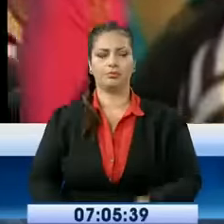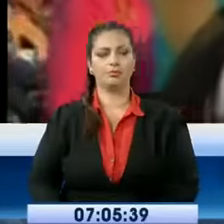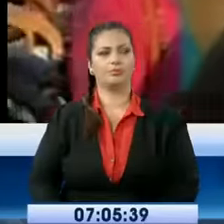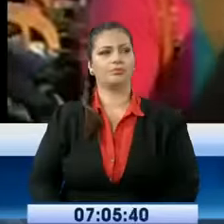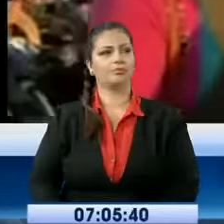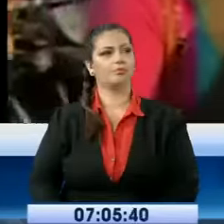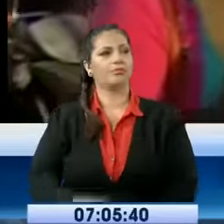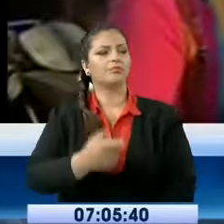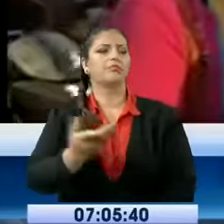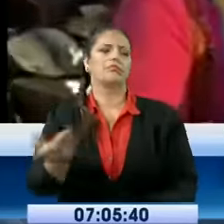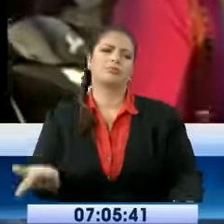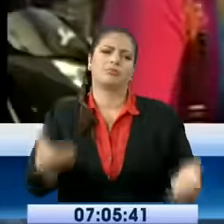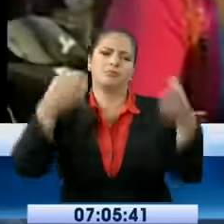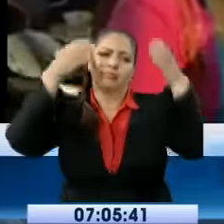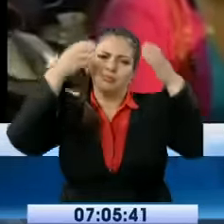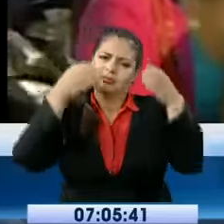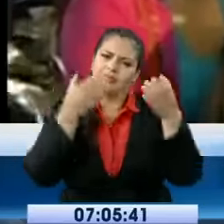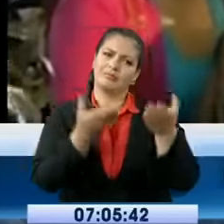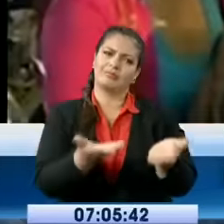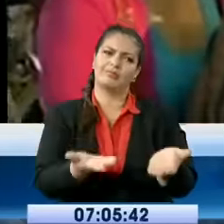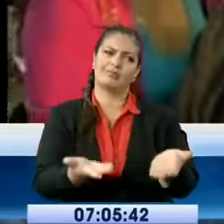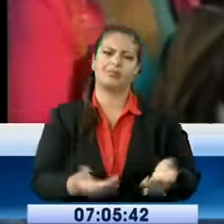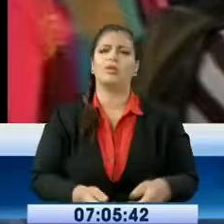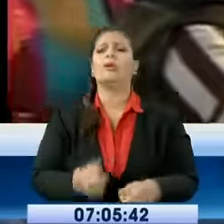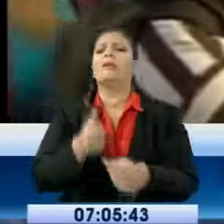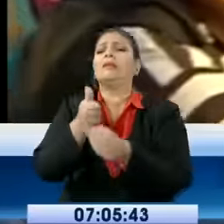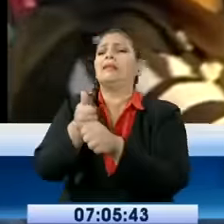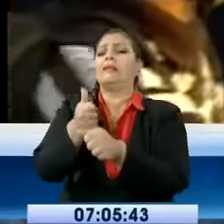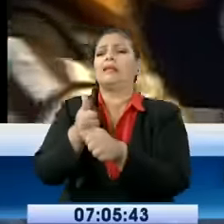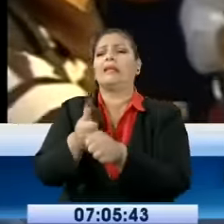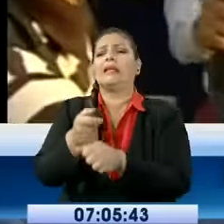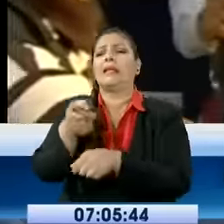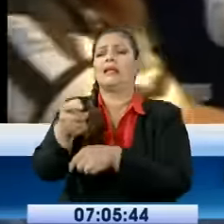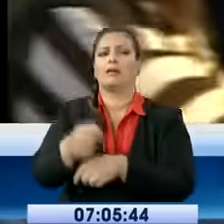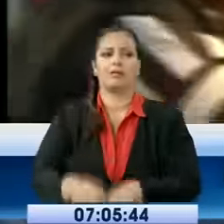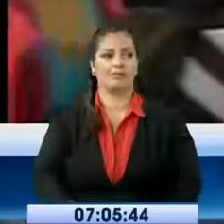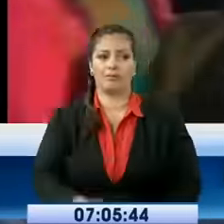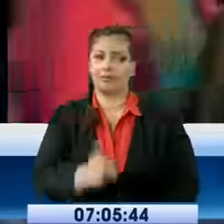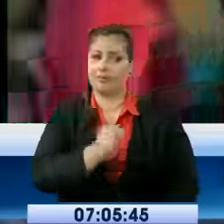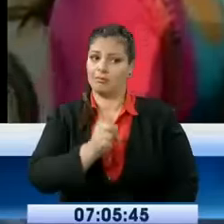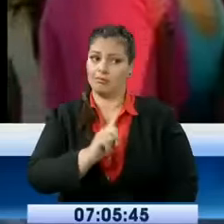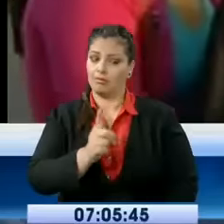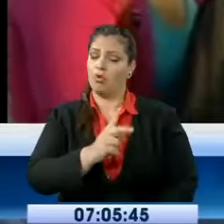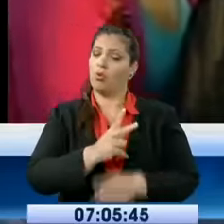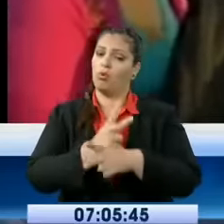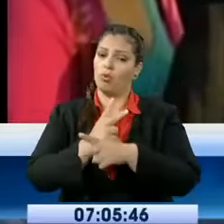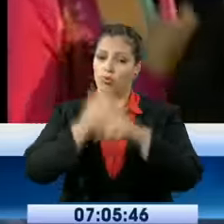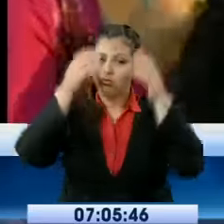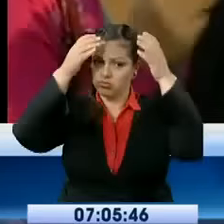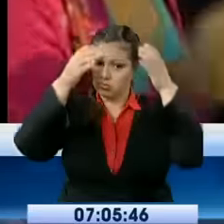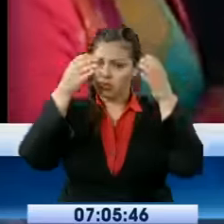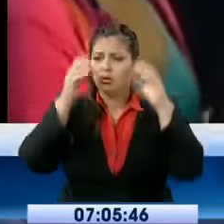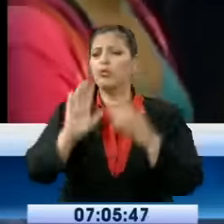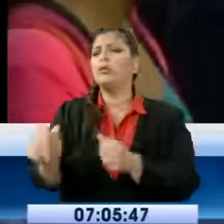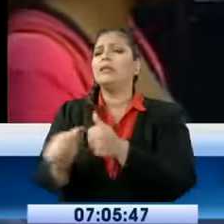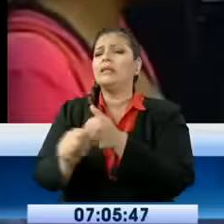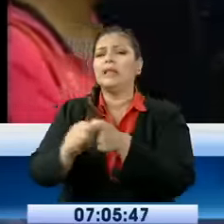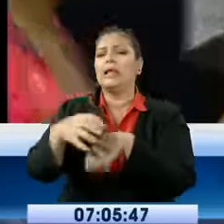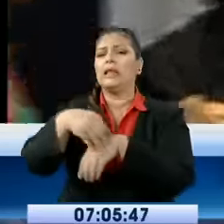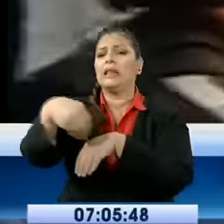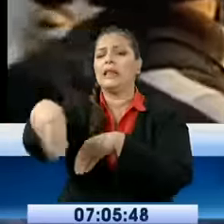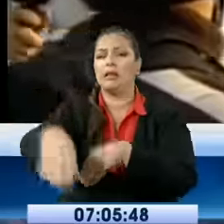sin casco. Amigo, ¿por qué no se pone el casco? Aquí nomás porque con un seto nada más. Aquí allá puede pasar algo, tengan mucho cuidado. Aquí la dejo nomás y aquí salimos. El vigilante